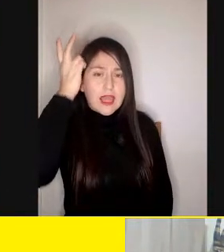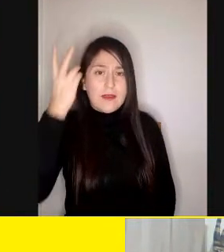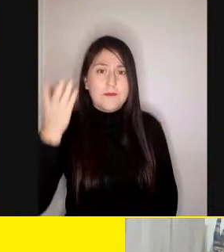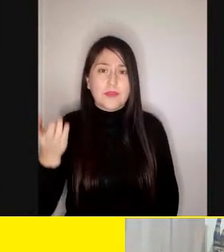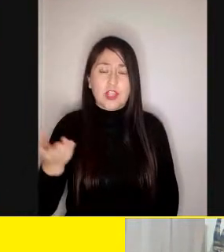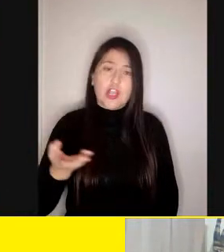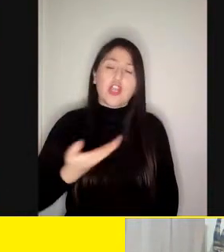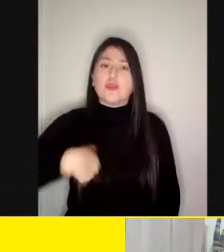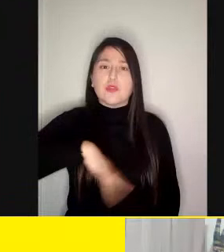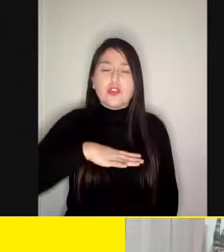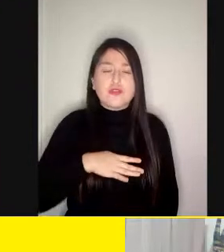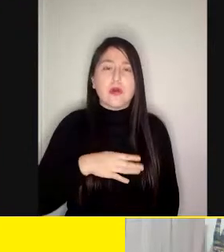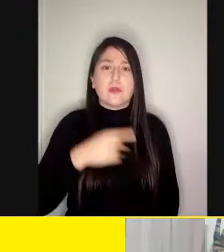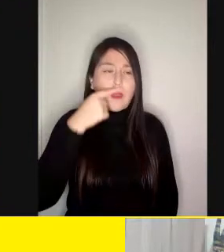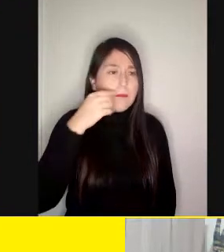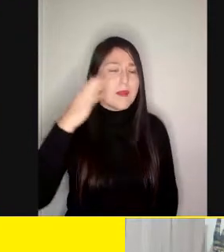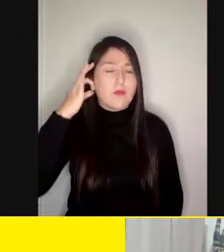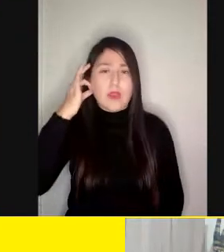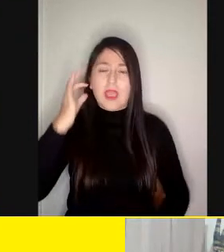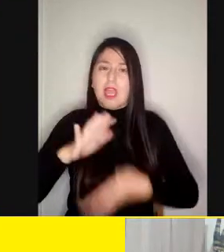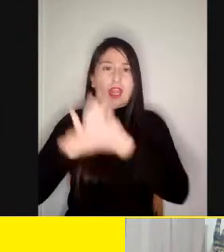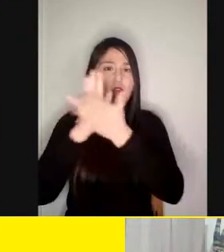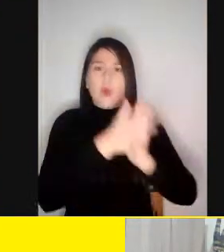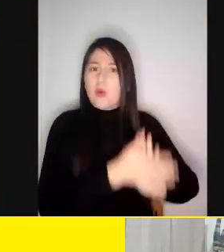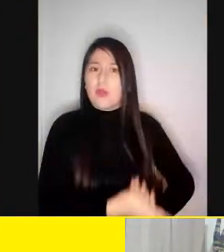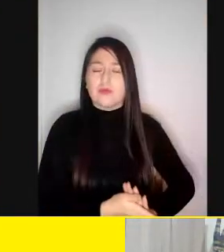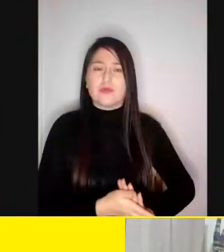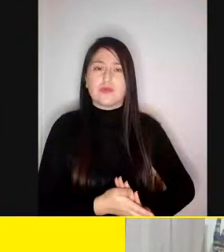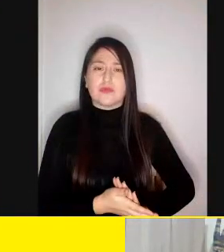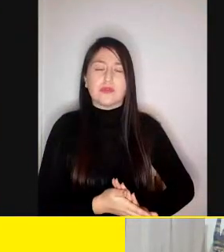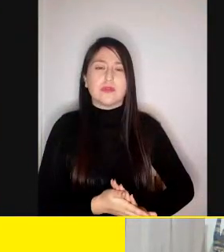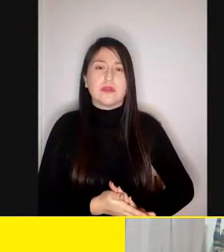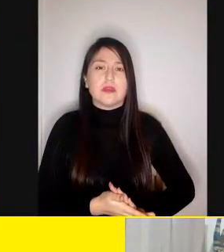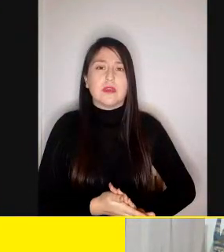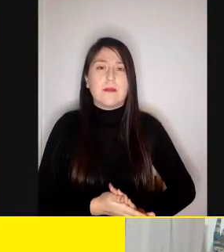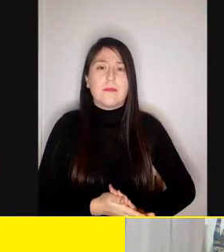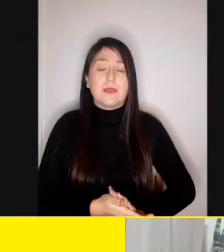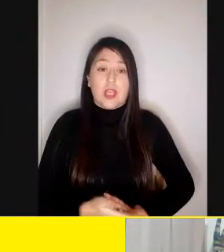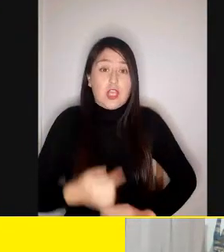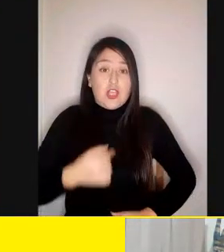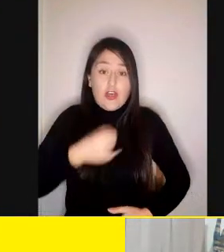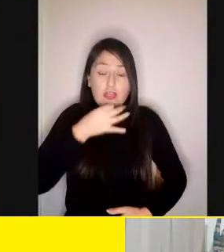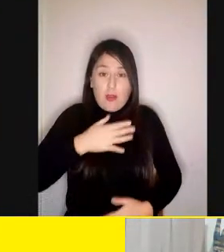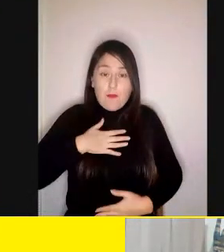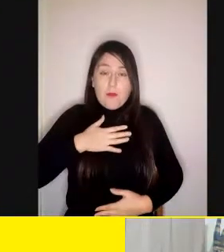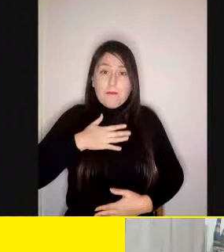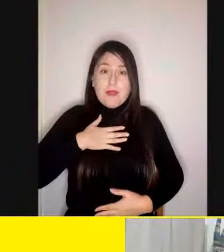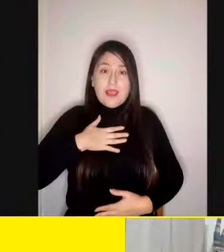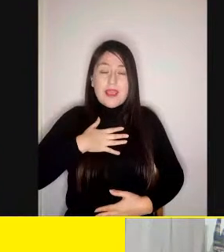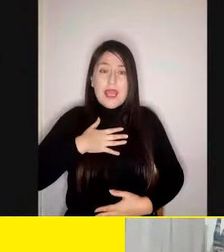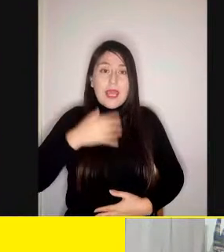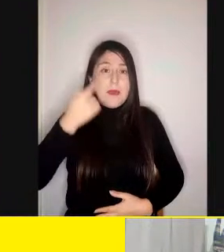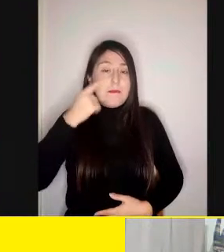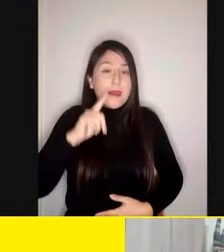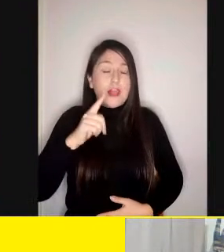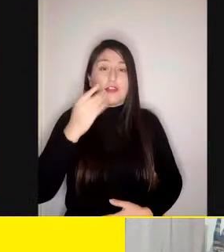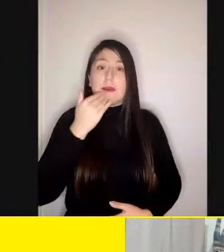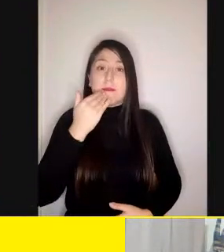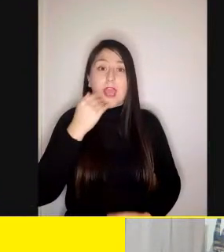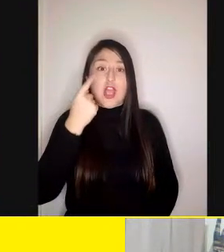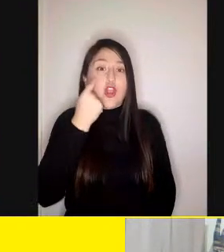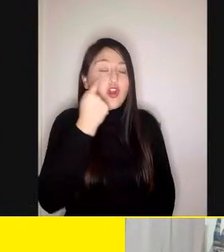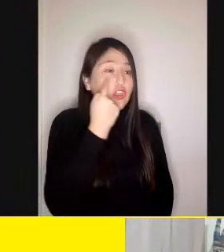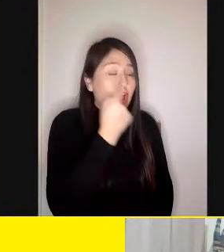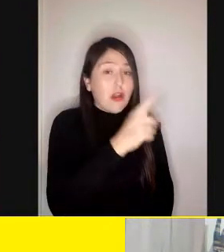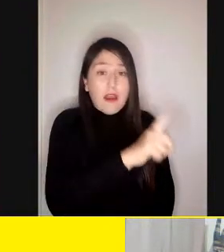nosotras, ¿no? Y pienso que, por lo menos, hablo por mí, pero creo que conozco mucha gente también que ha seguido